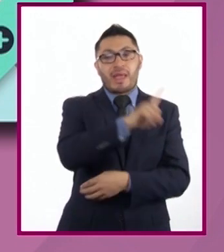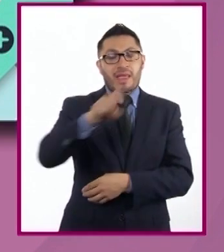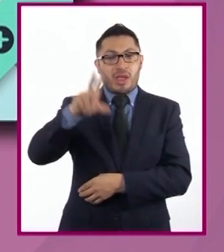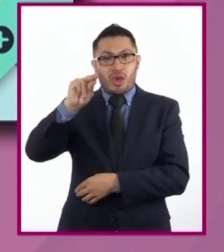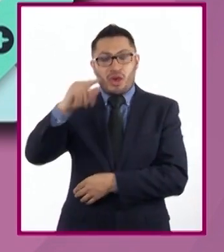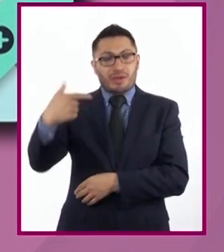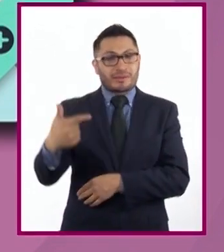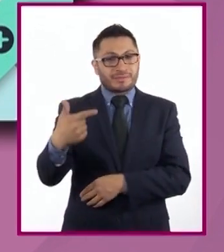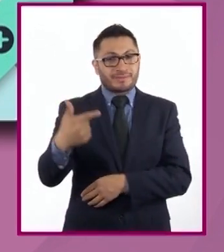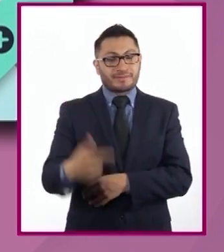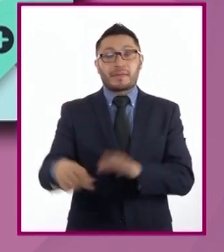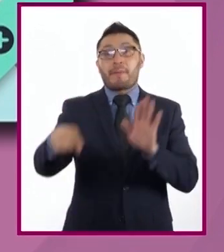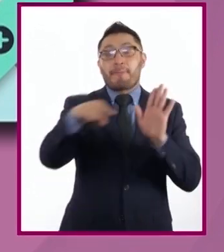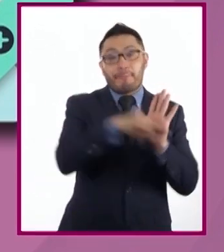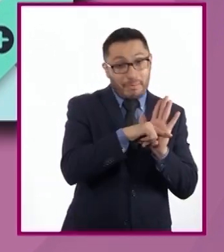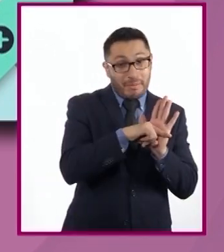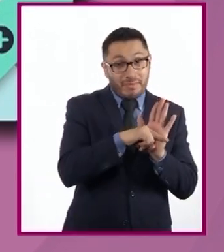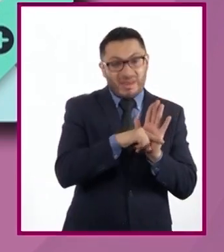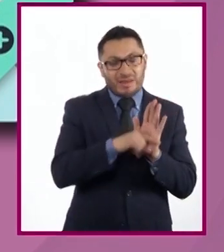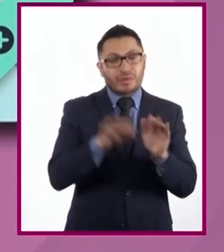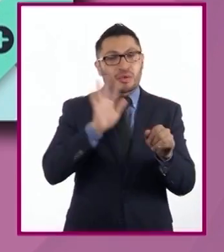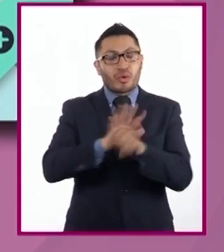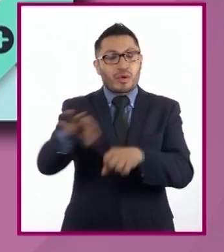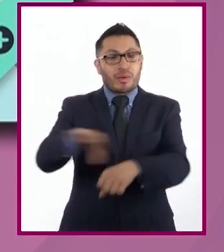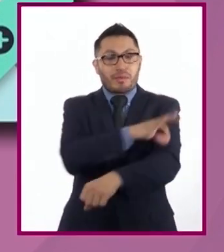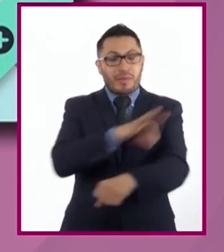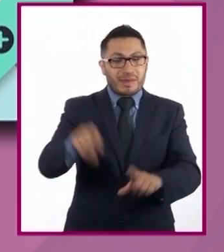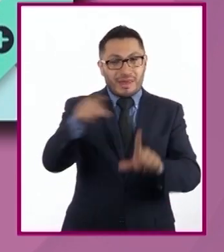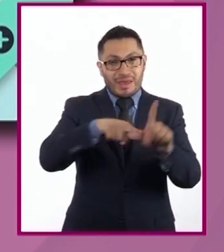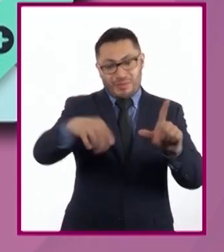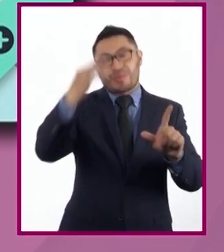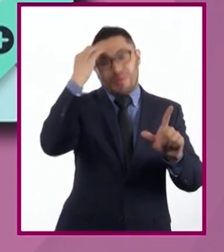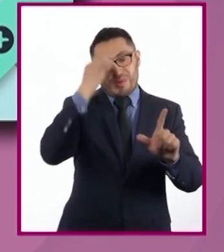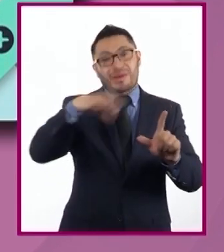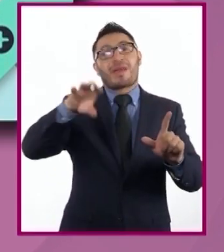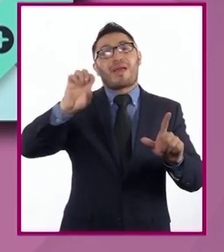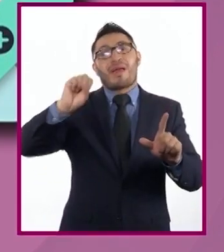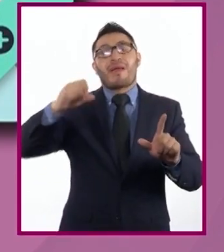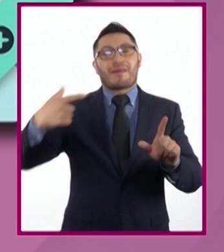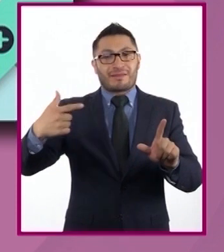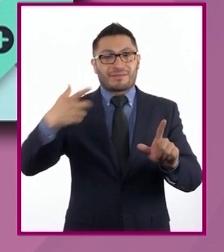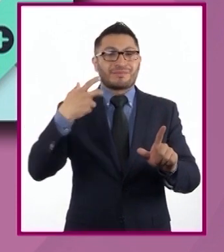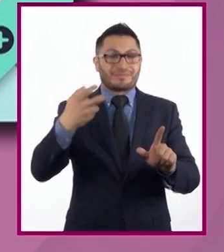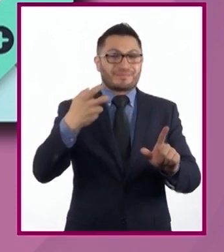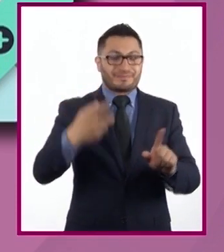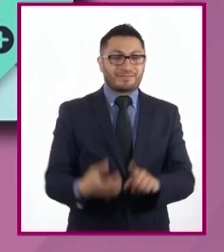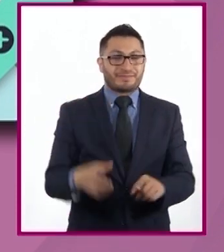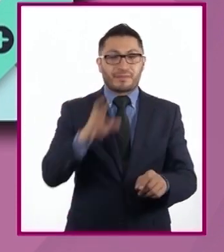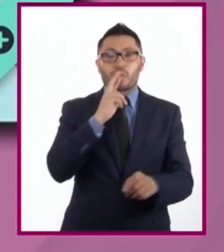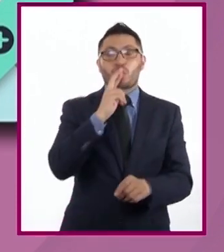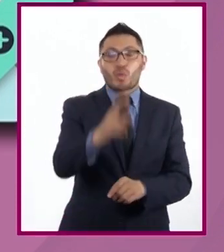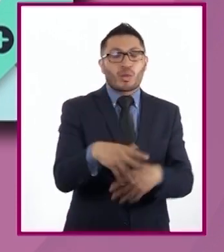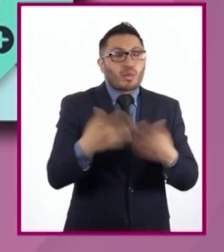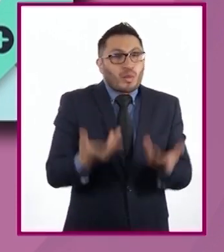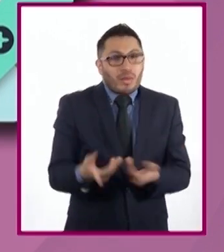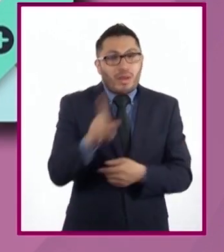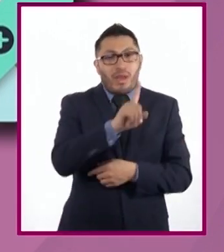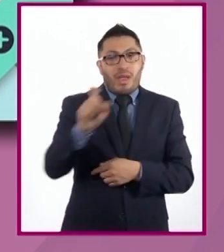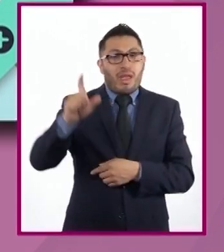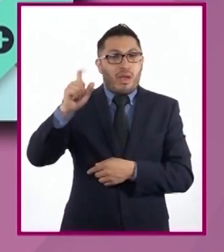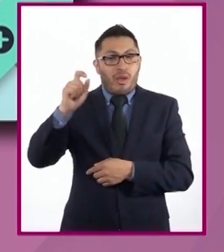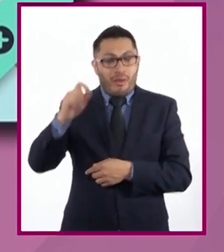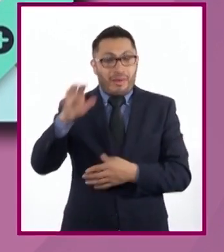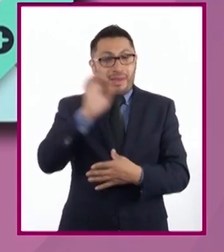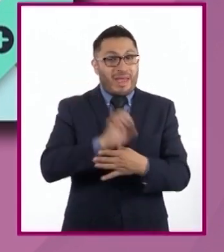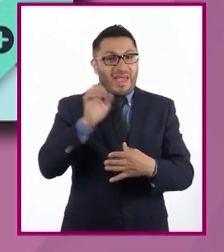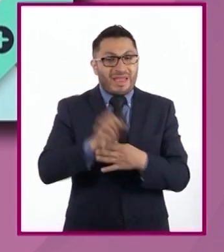180 grados, menos la medida del ángulo que conocemos, que es 60 grados. Nos da como resultado 120, por